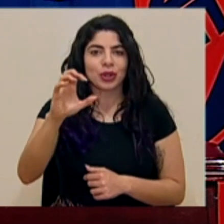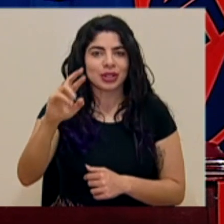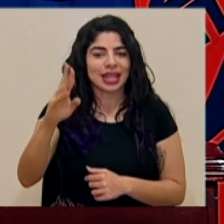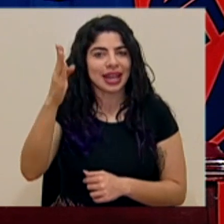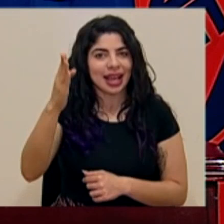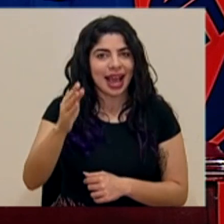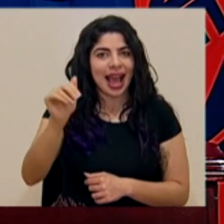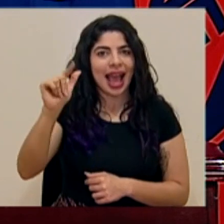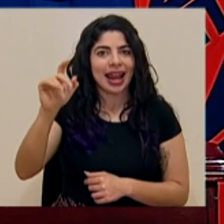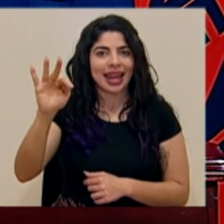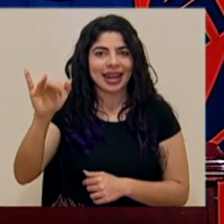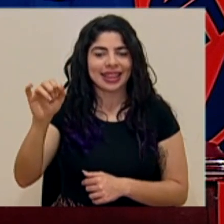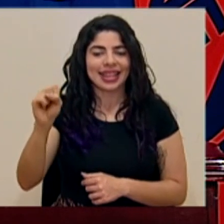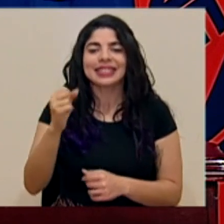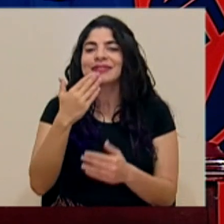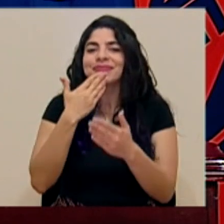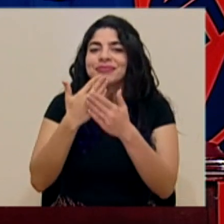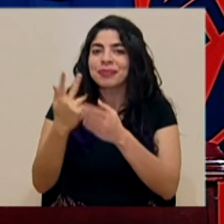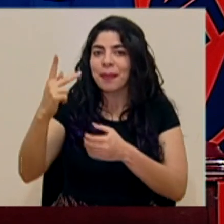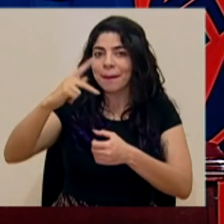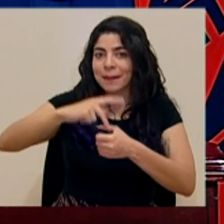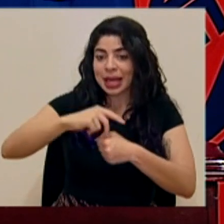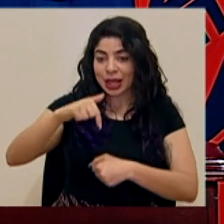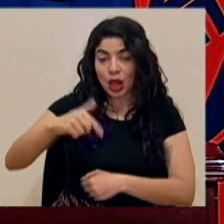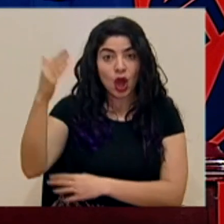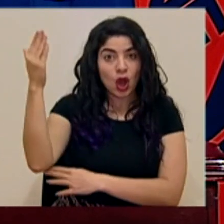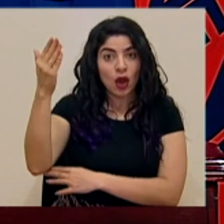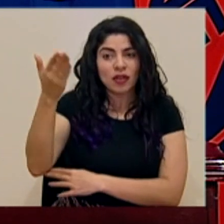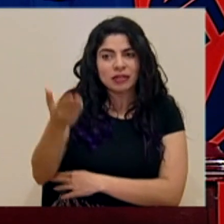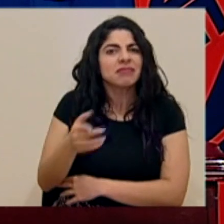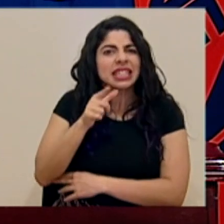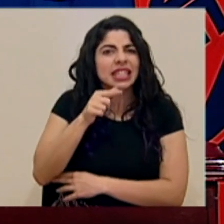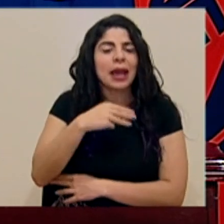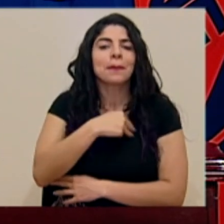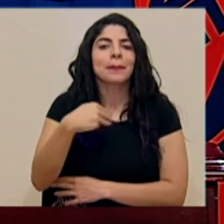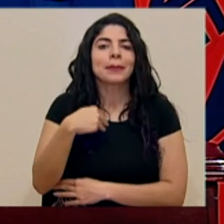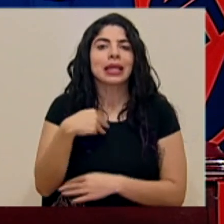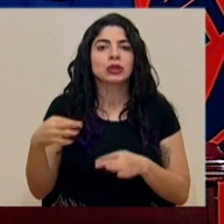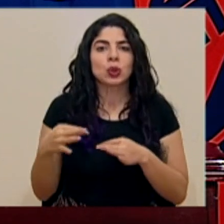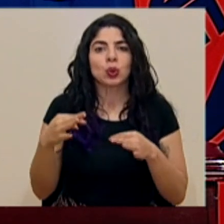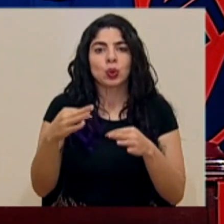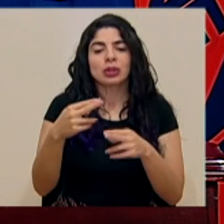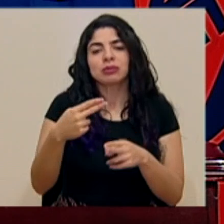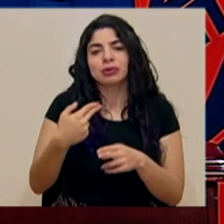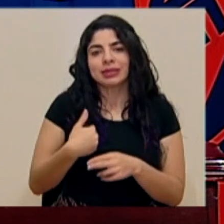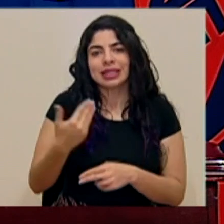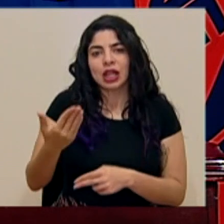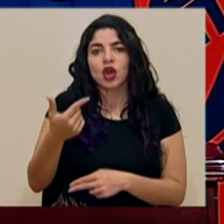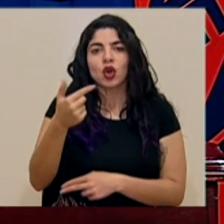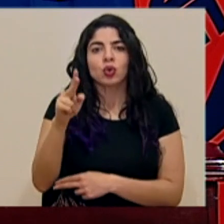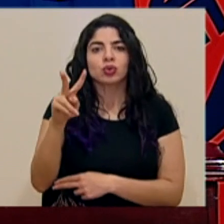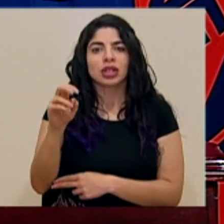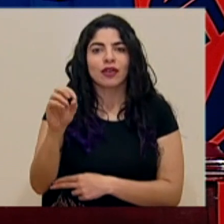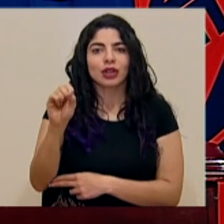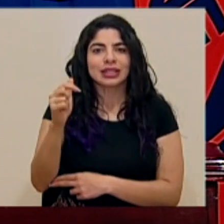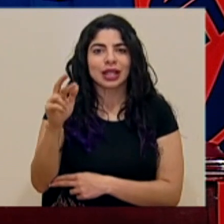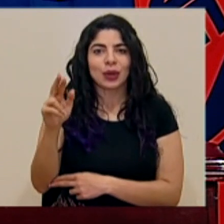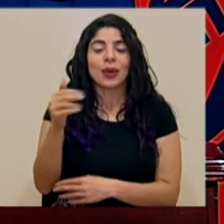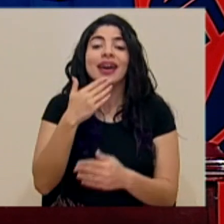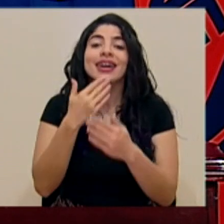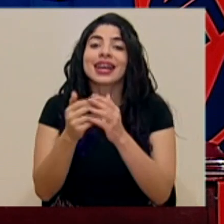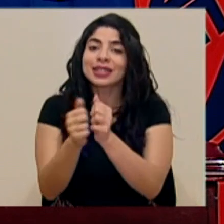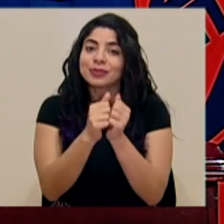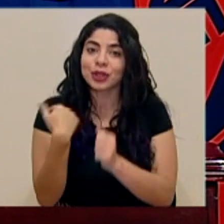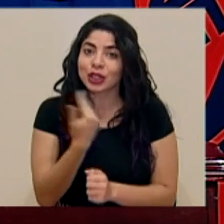presidencia.go.cr/alertas. Agradecemos la participación en esta conferencia de prensa del ministro de Turismo, el señor Gustavo Segura. Gracias por